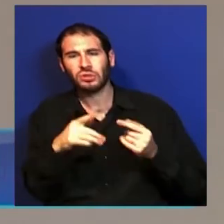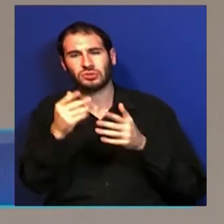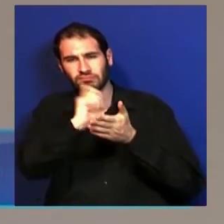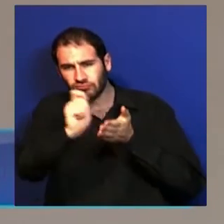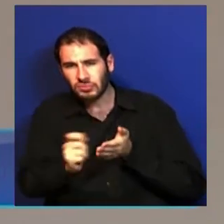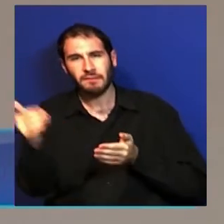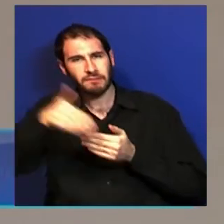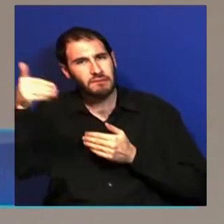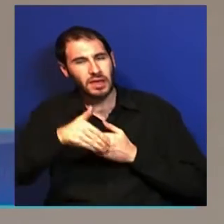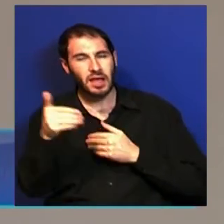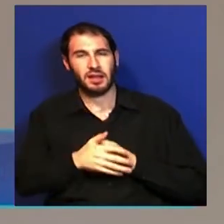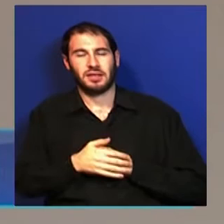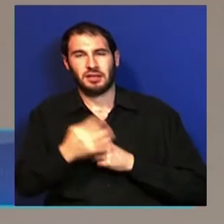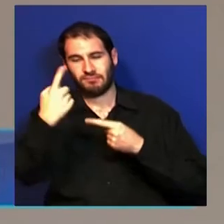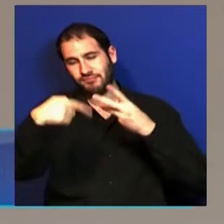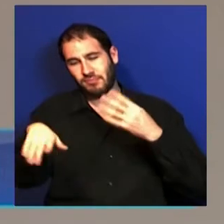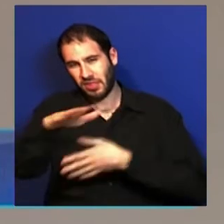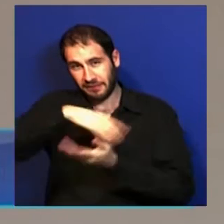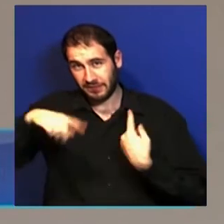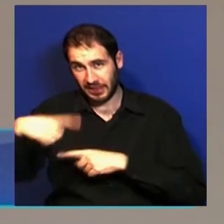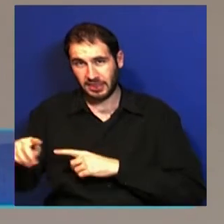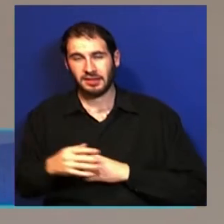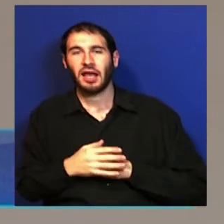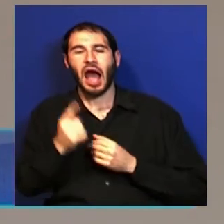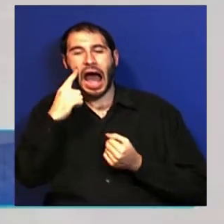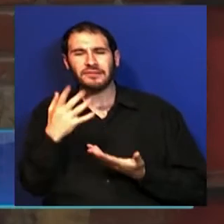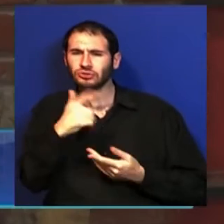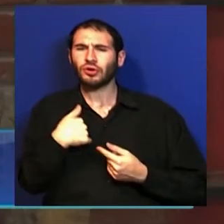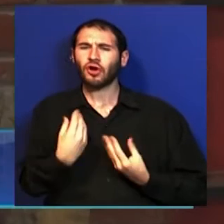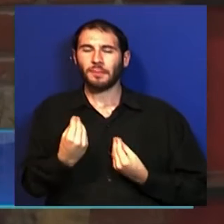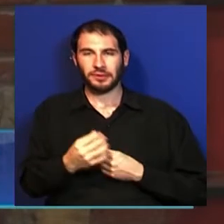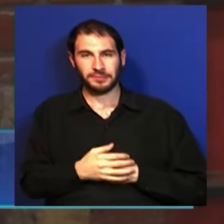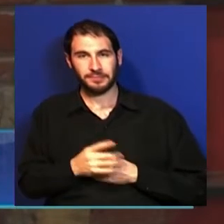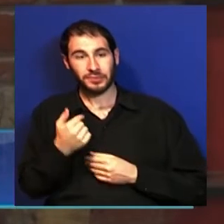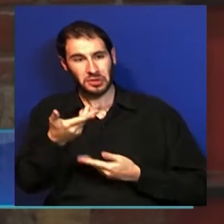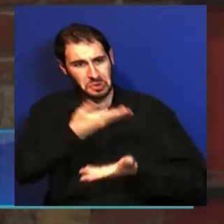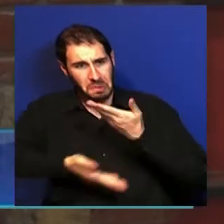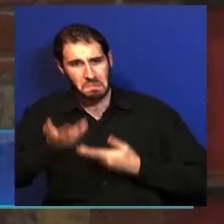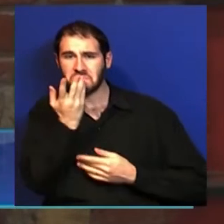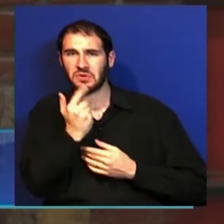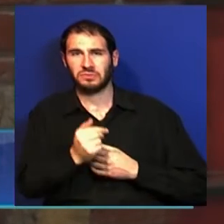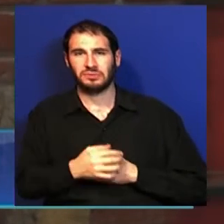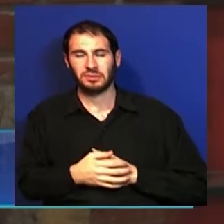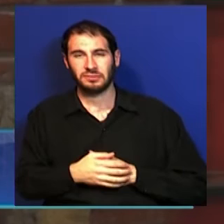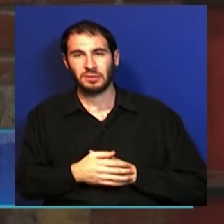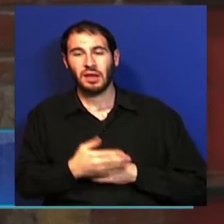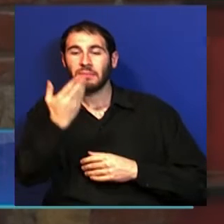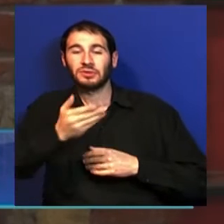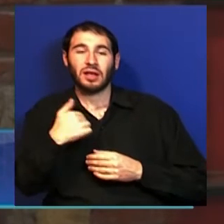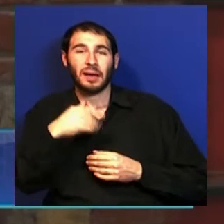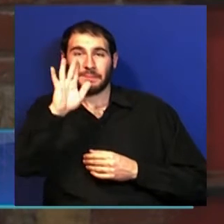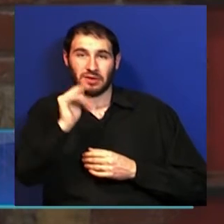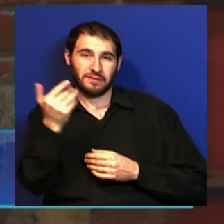escritores, han venido de todo un poco a ver cómo somos. Me gusta compartir con la gente que vienen un